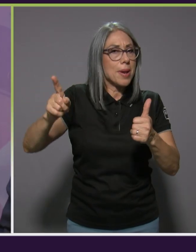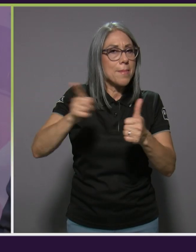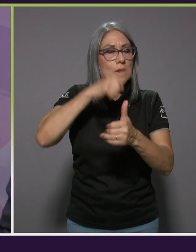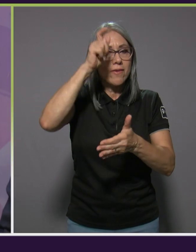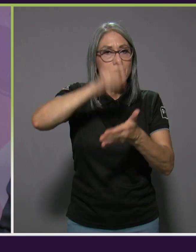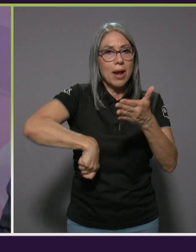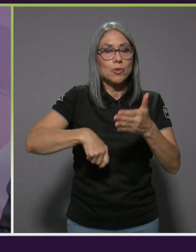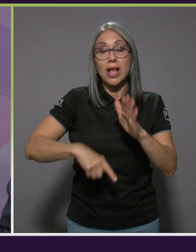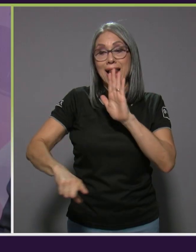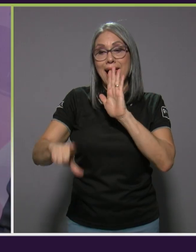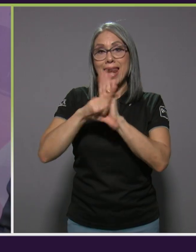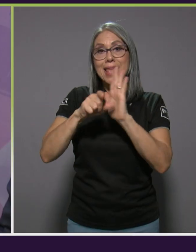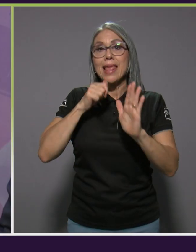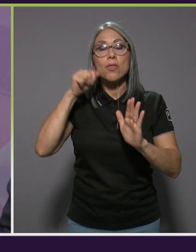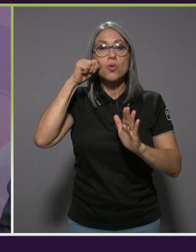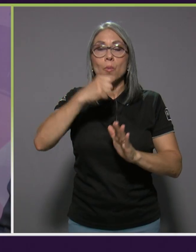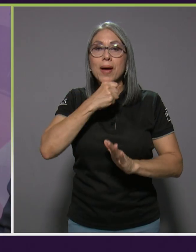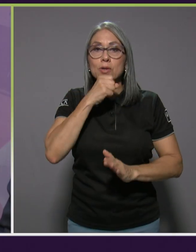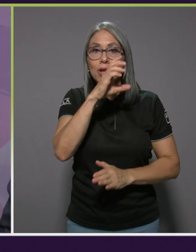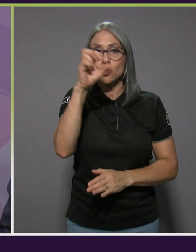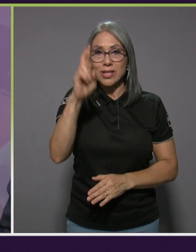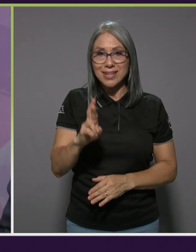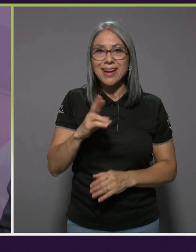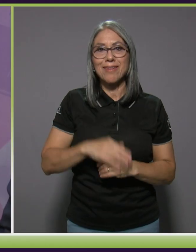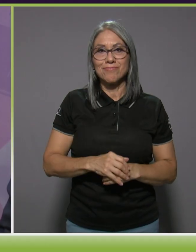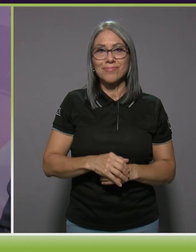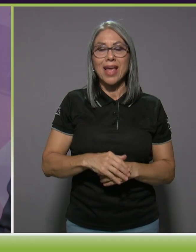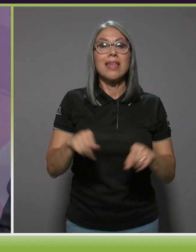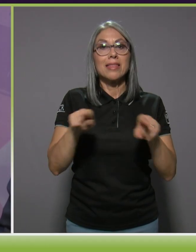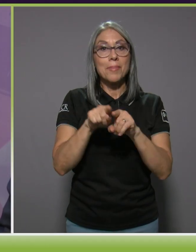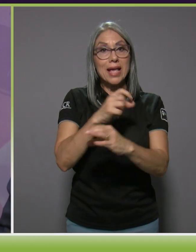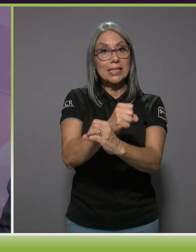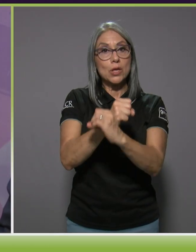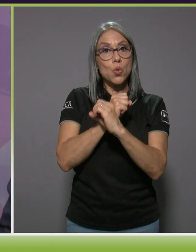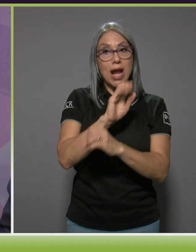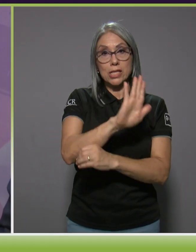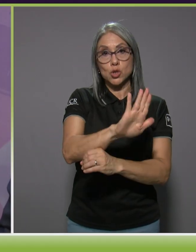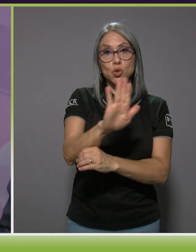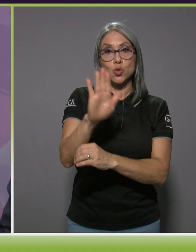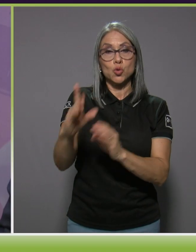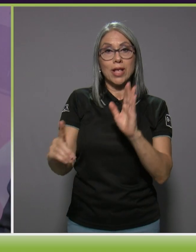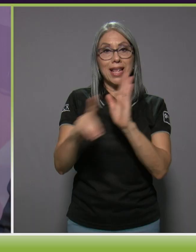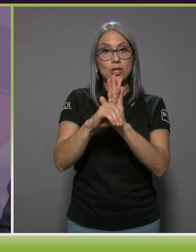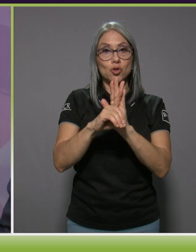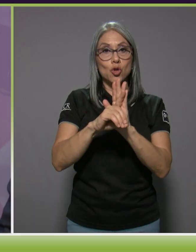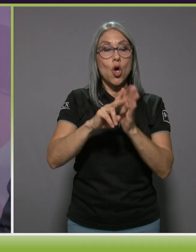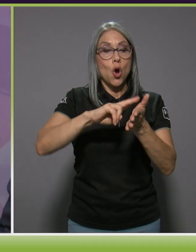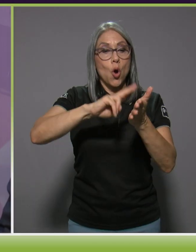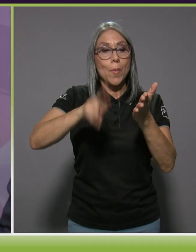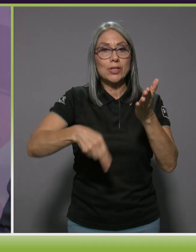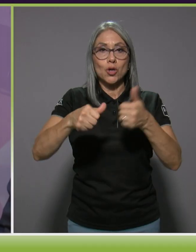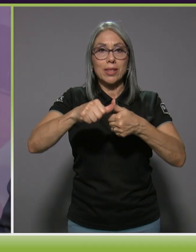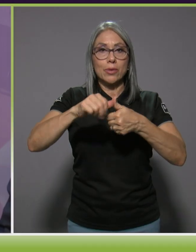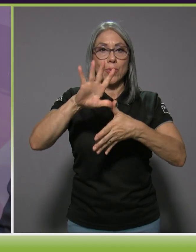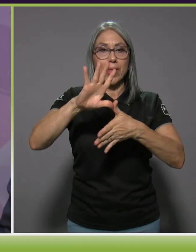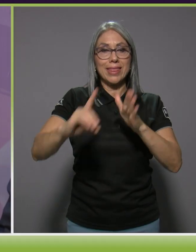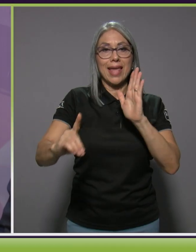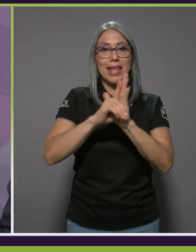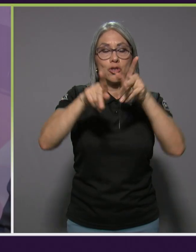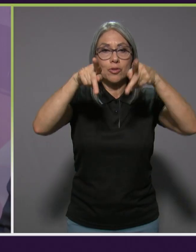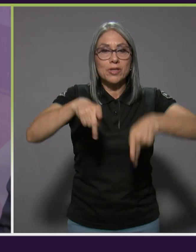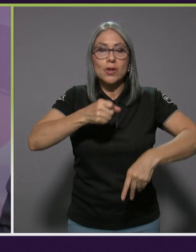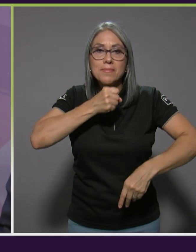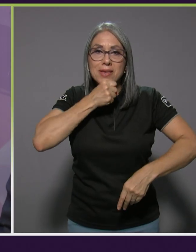la Ley de Adulto Mayor en Costa Rica, la garantía de sus derechos y la Convención Interamericana de los Derechos de las Personas Mayores.